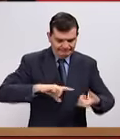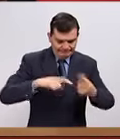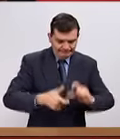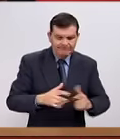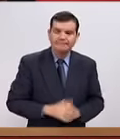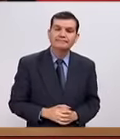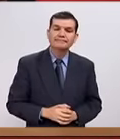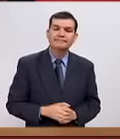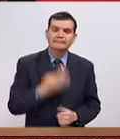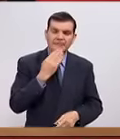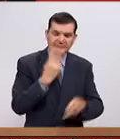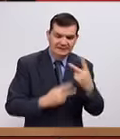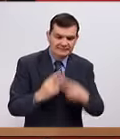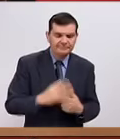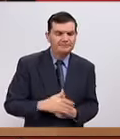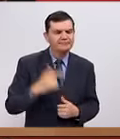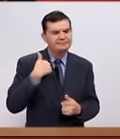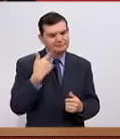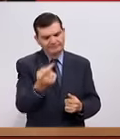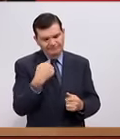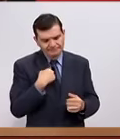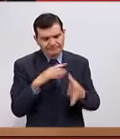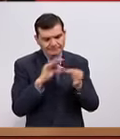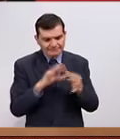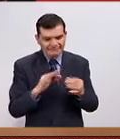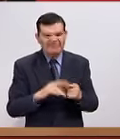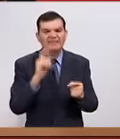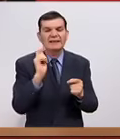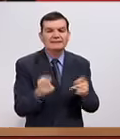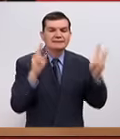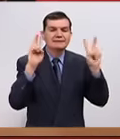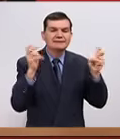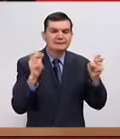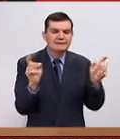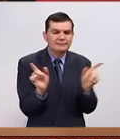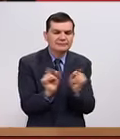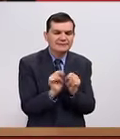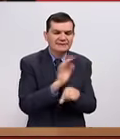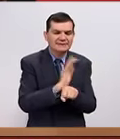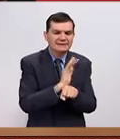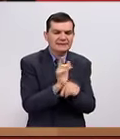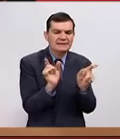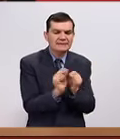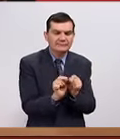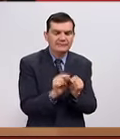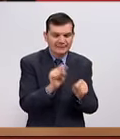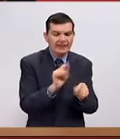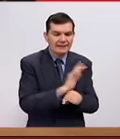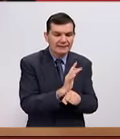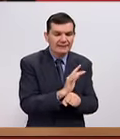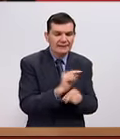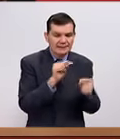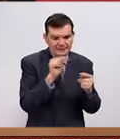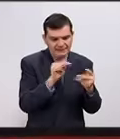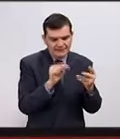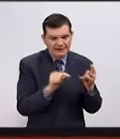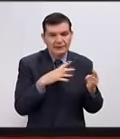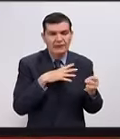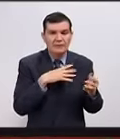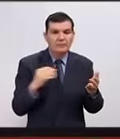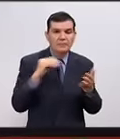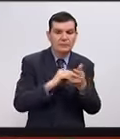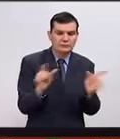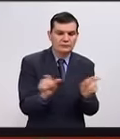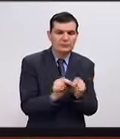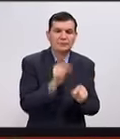y bienvenidos Nos gustaría que nos hablaran primero de qué se trata ese cortometraje el cortometraje Eh bueno si se podría